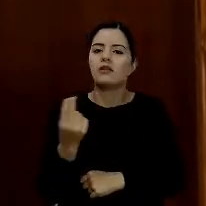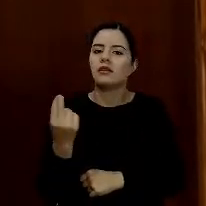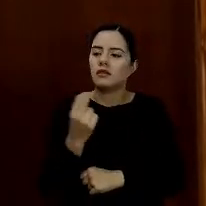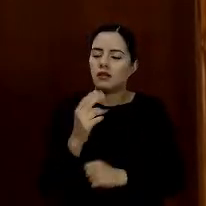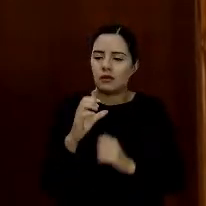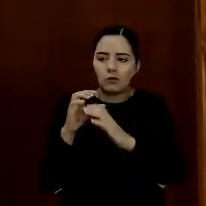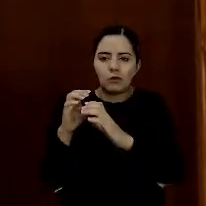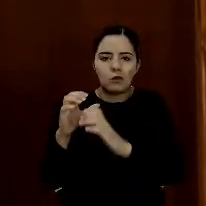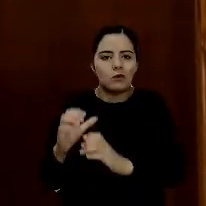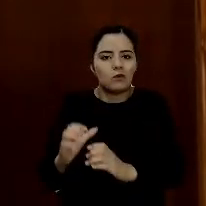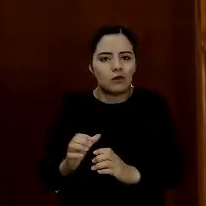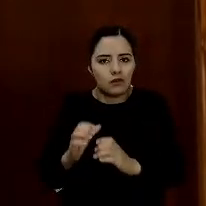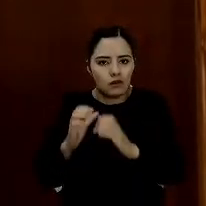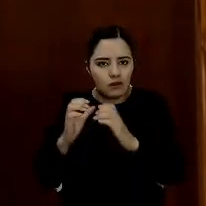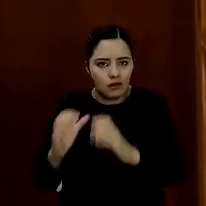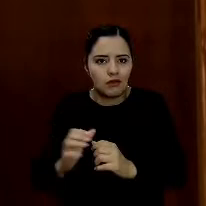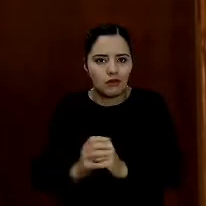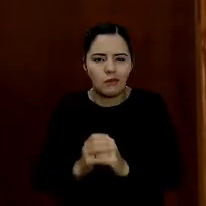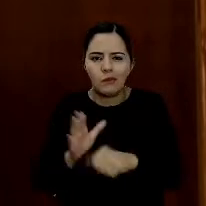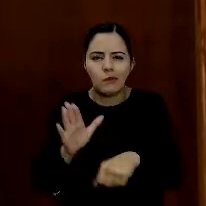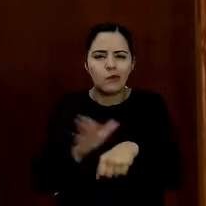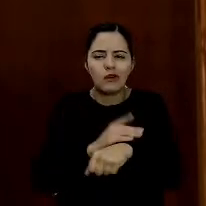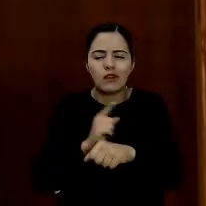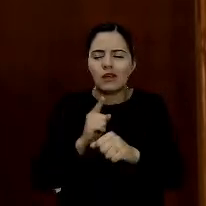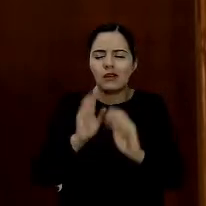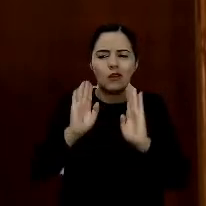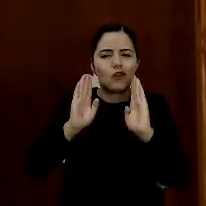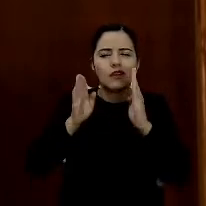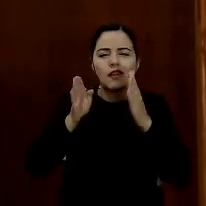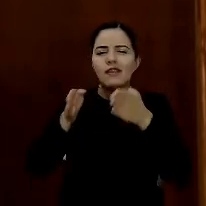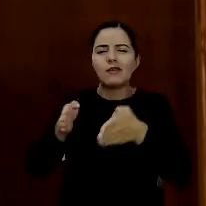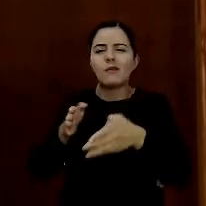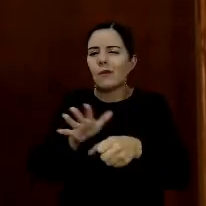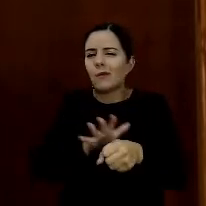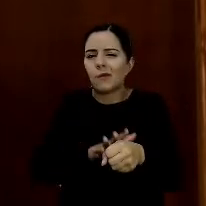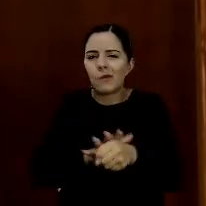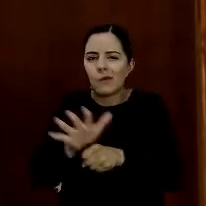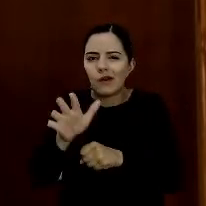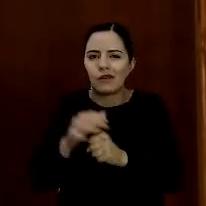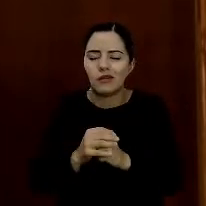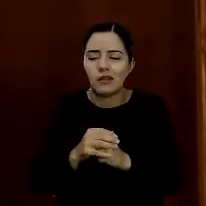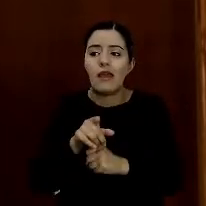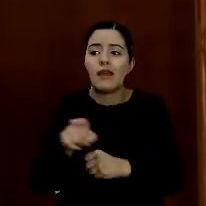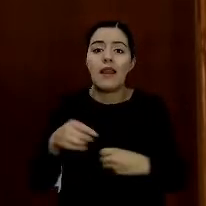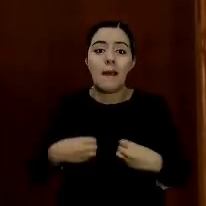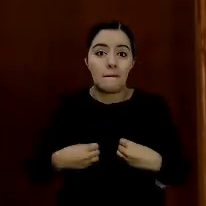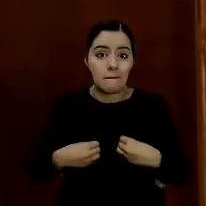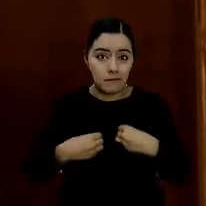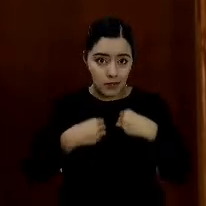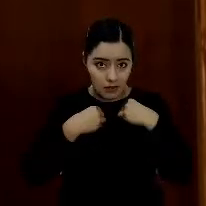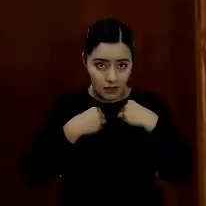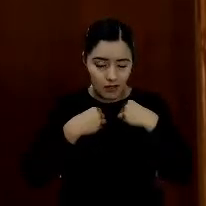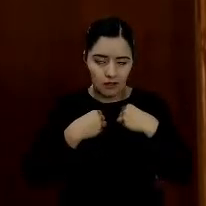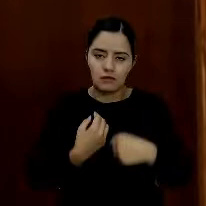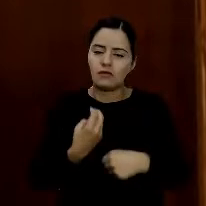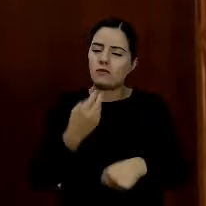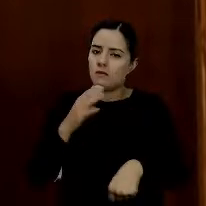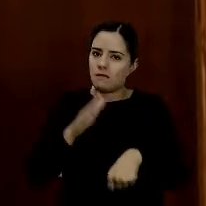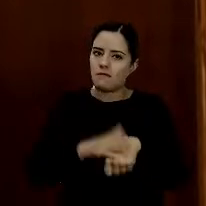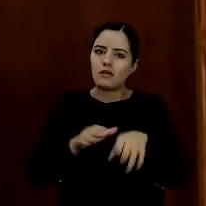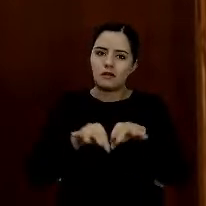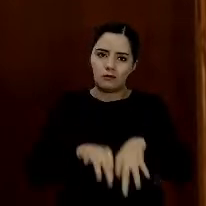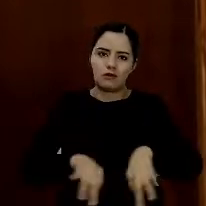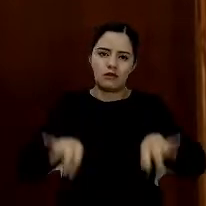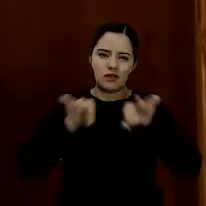biocéntrico, en el que la vida es el centro de esta concepción. Es decir, que